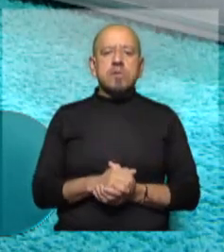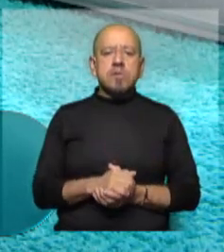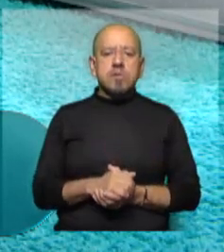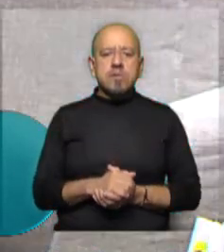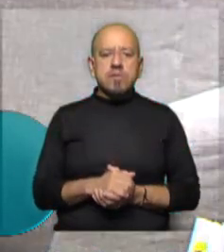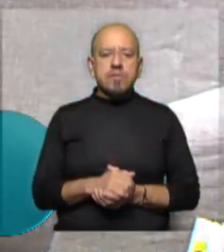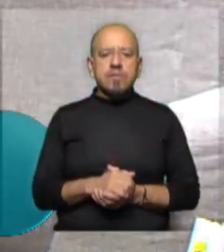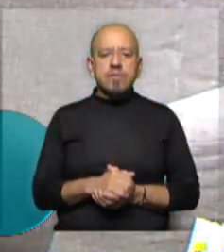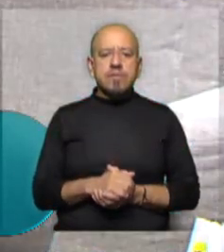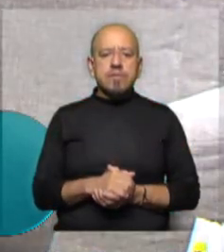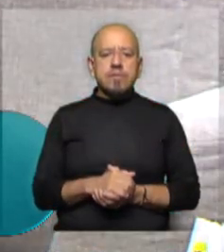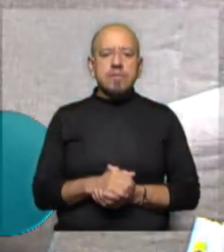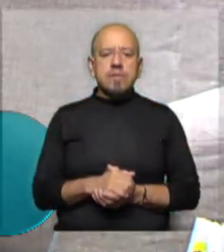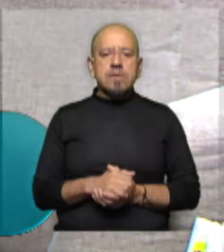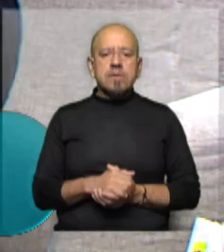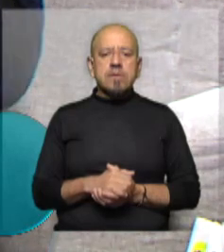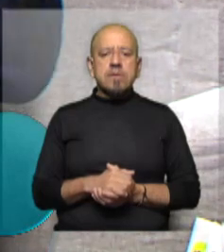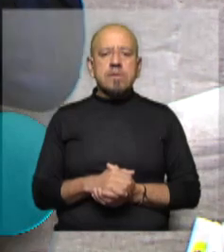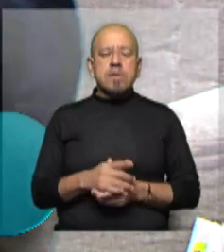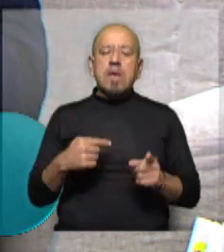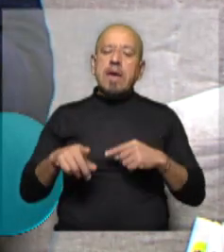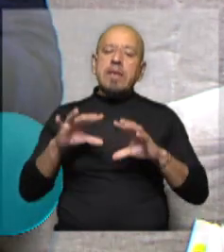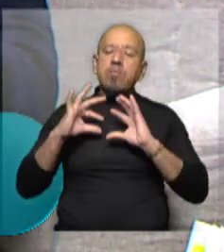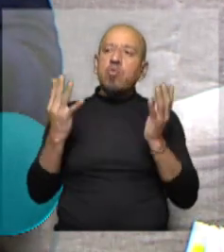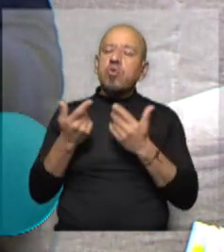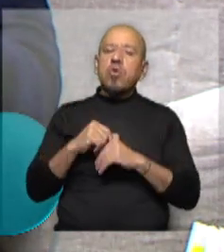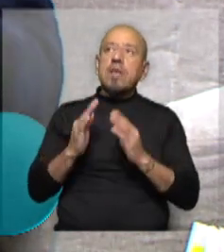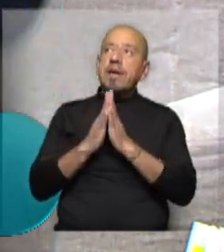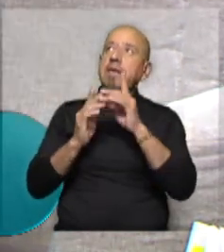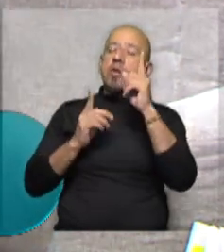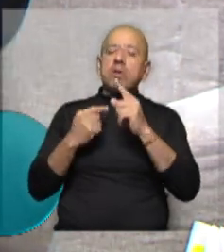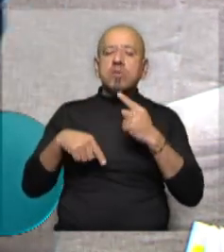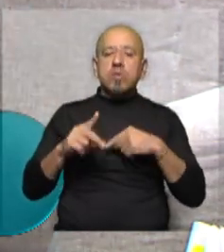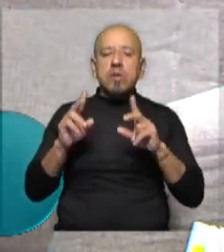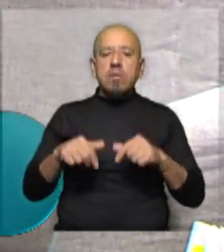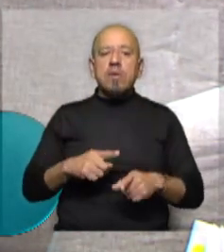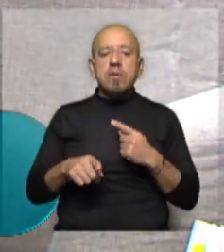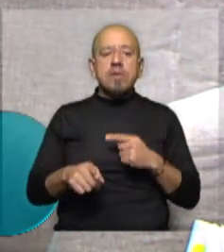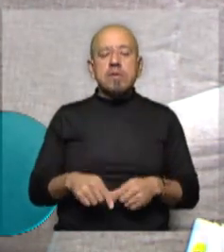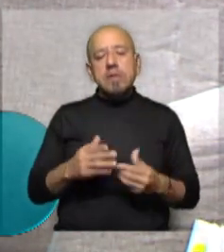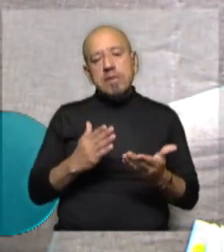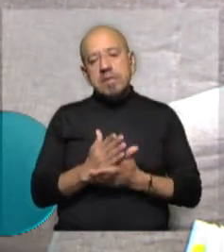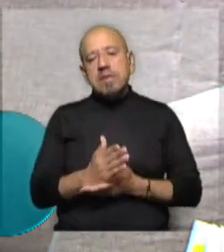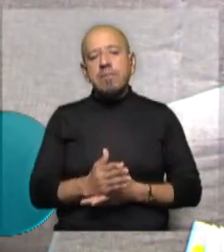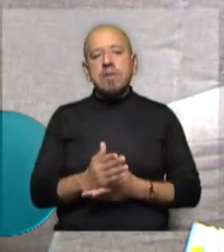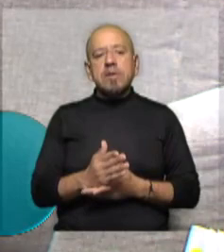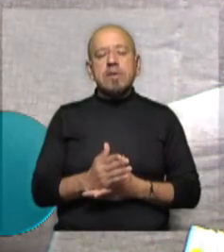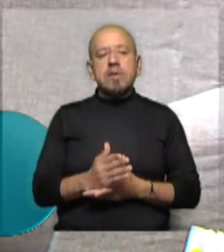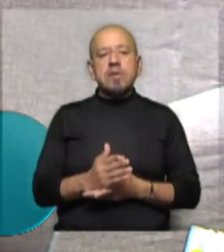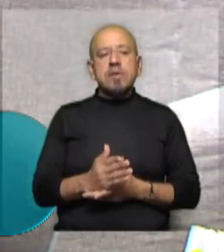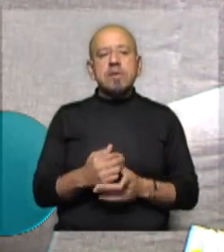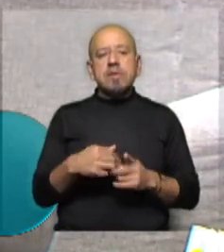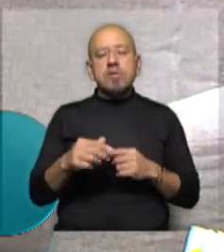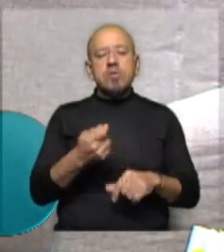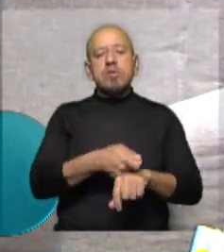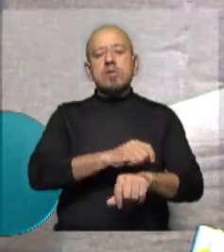I think if you look at the word of God, religion is man's attempt to reach God. Bueno, siempre decimos que la religión son esos